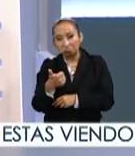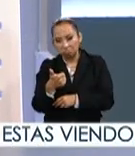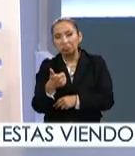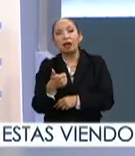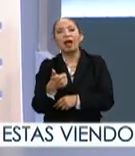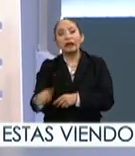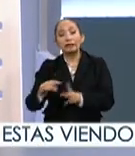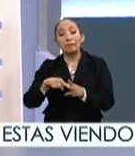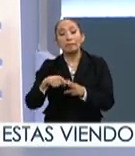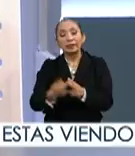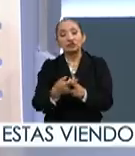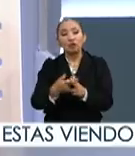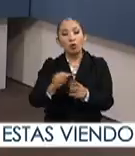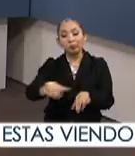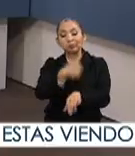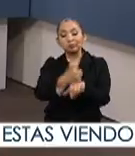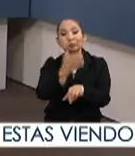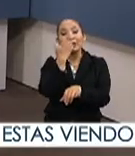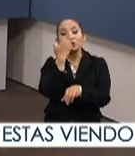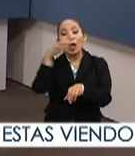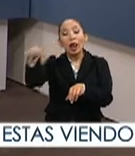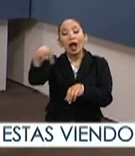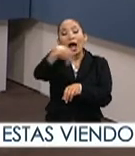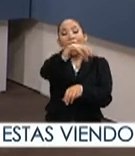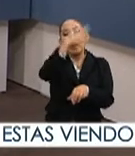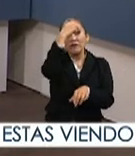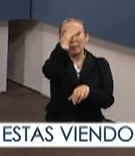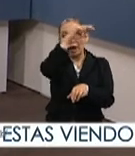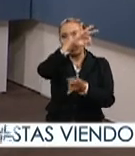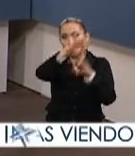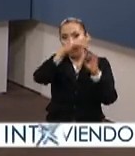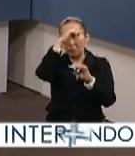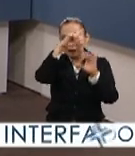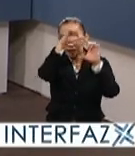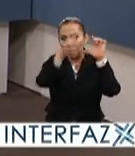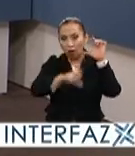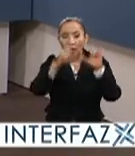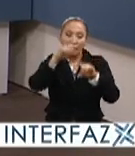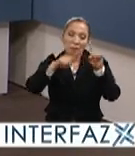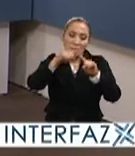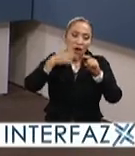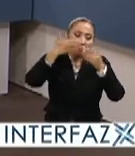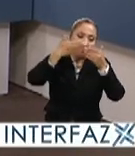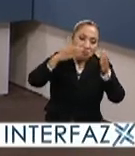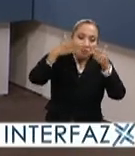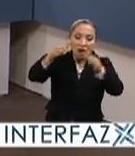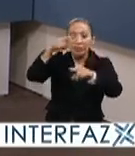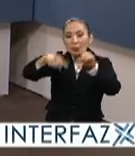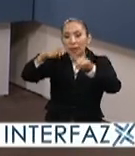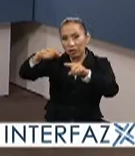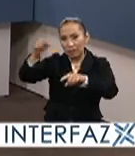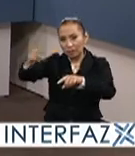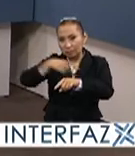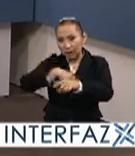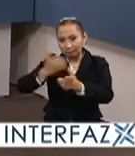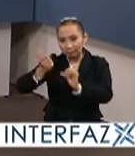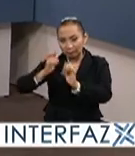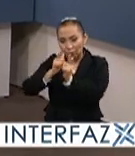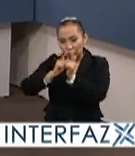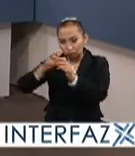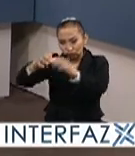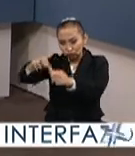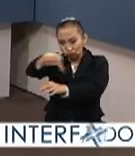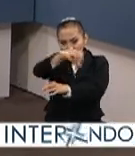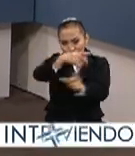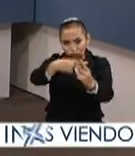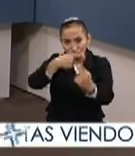1926, comenzó a abrir escuelas de enfermería a lo largo y ancho del país, según iba abriendo las mismas delegaciones.